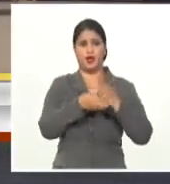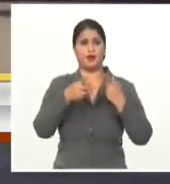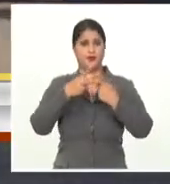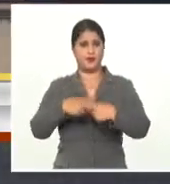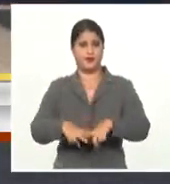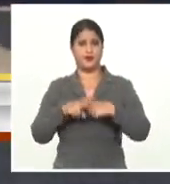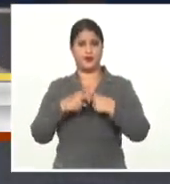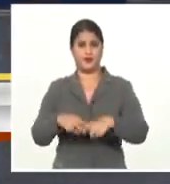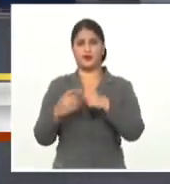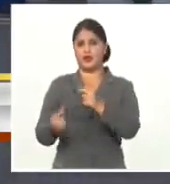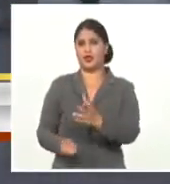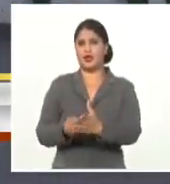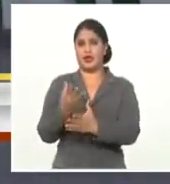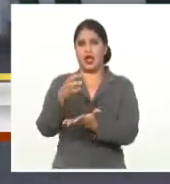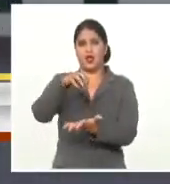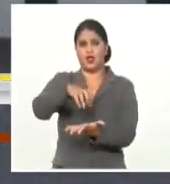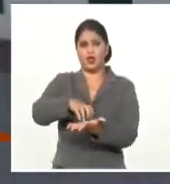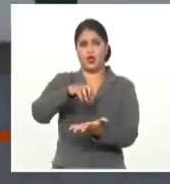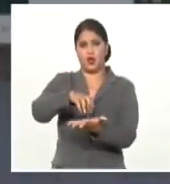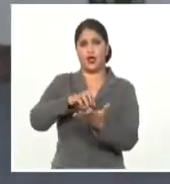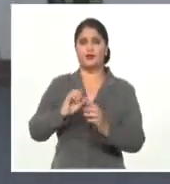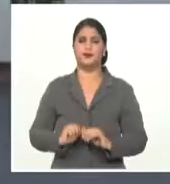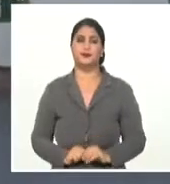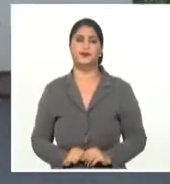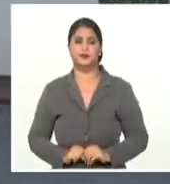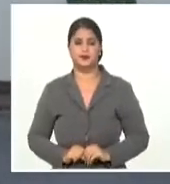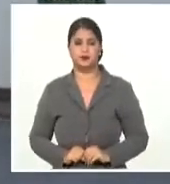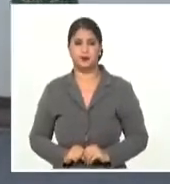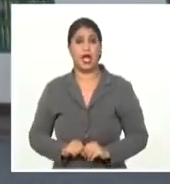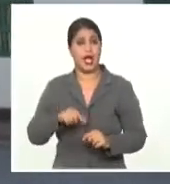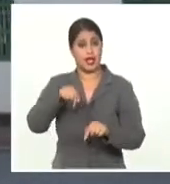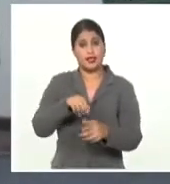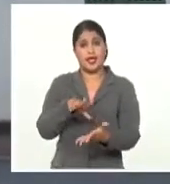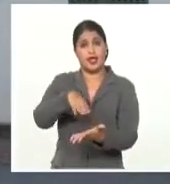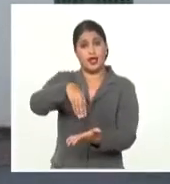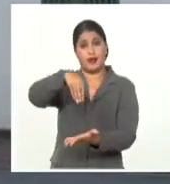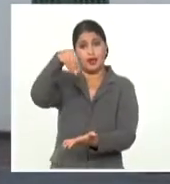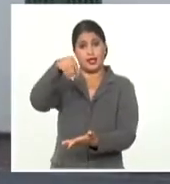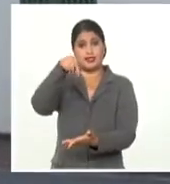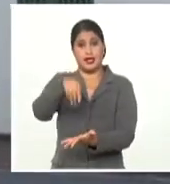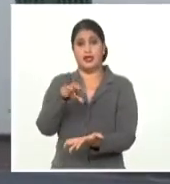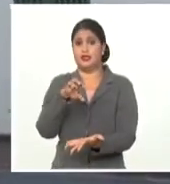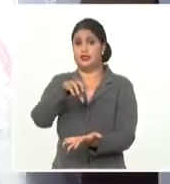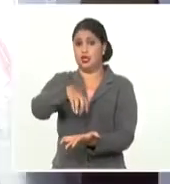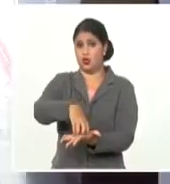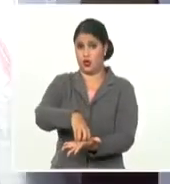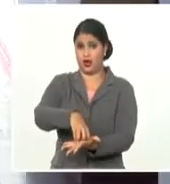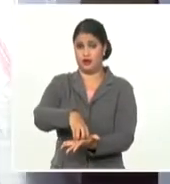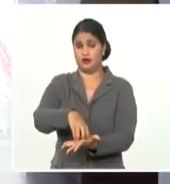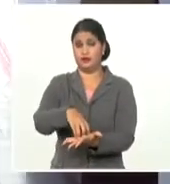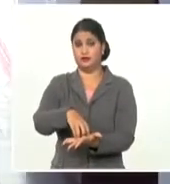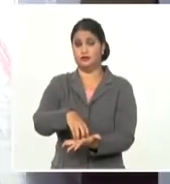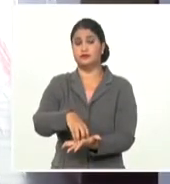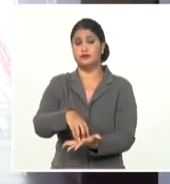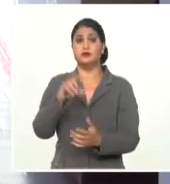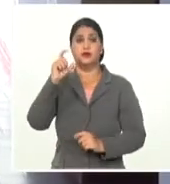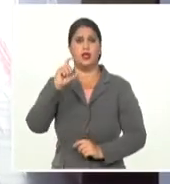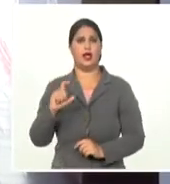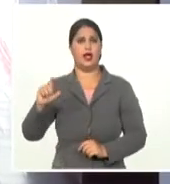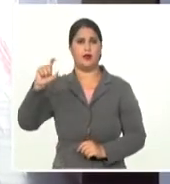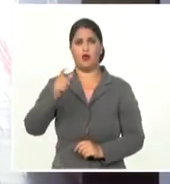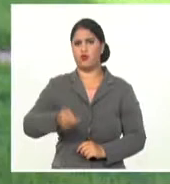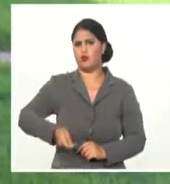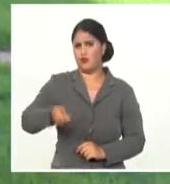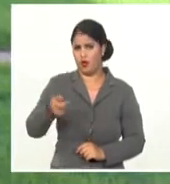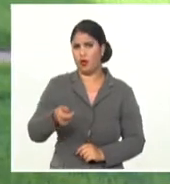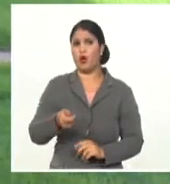Dios. Ubicado en la plaza del mismo nombre en el centro de la ciudad de Camagüey, recientemente se le ejecutó una reparación